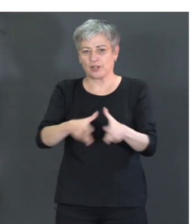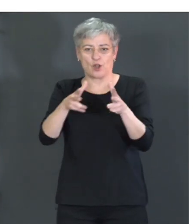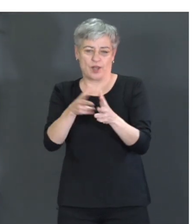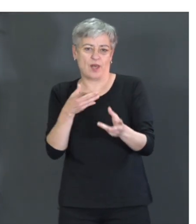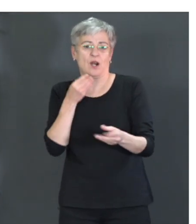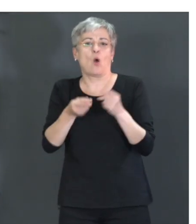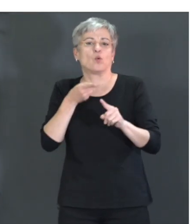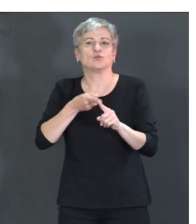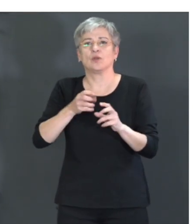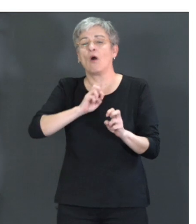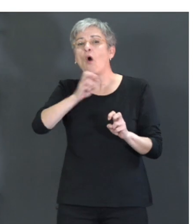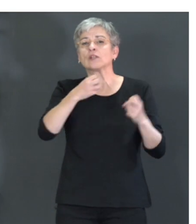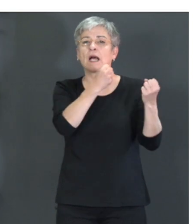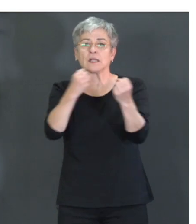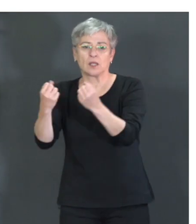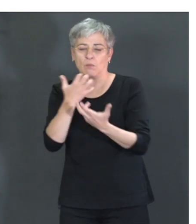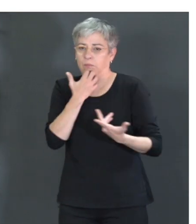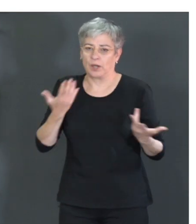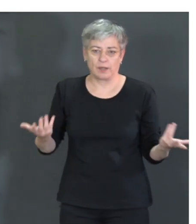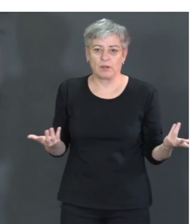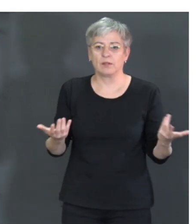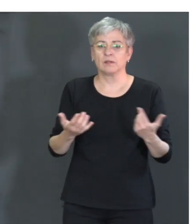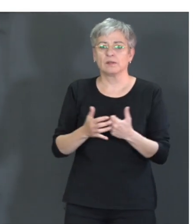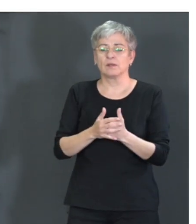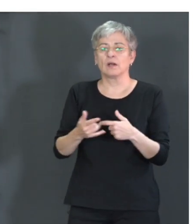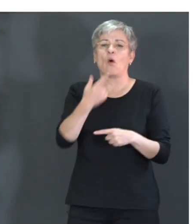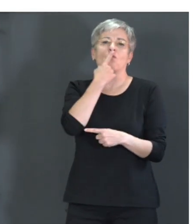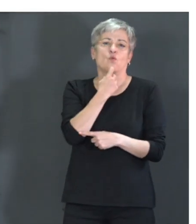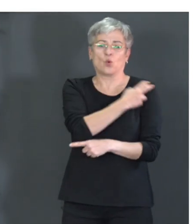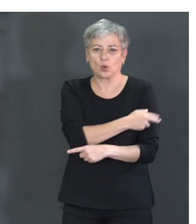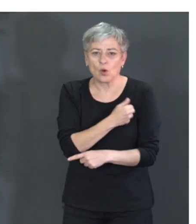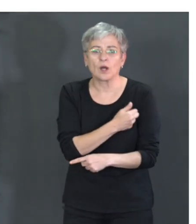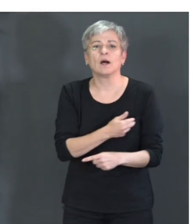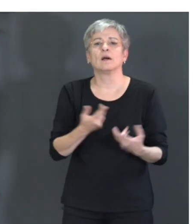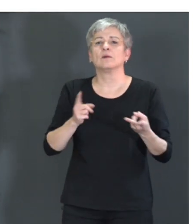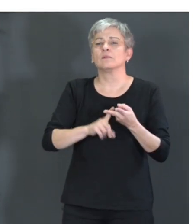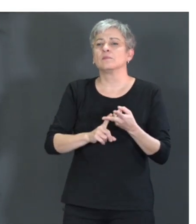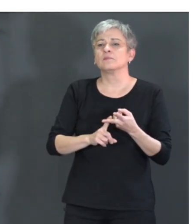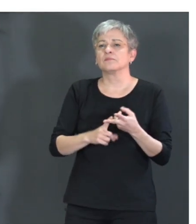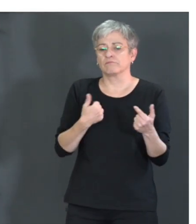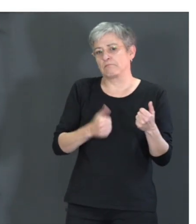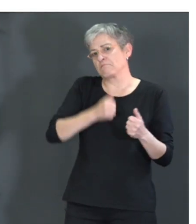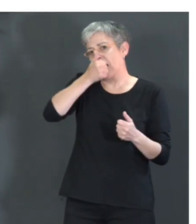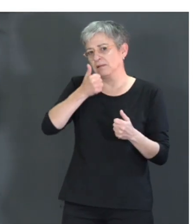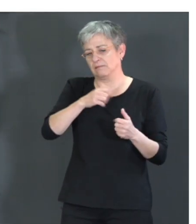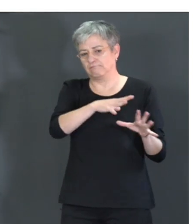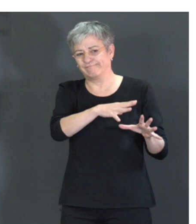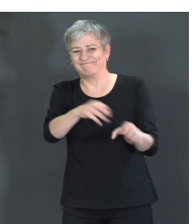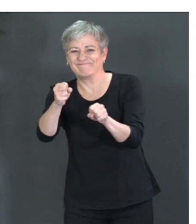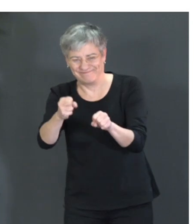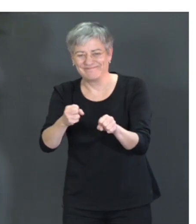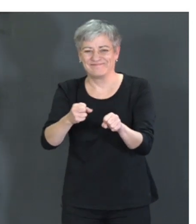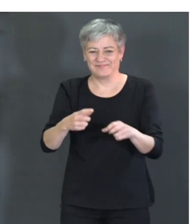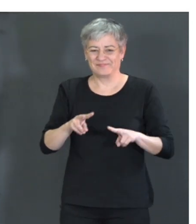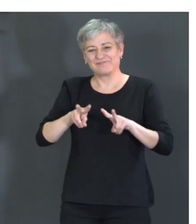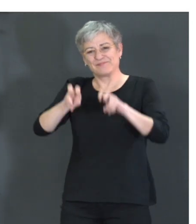otras entidades. En este caso tenemos la suerte de tener detrás a Cruz Roja, que puede ser una de las entidades que recoja el testigo de todas